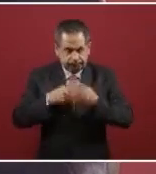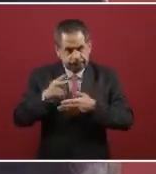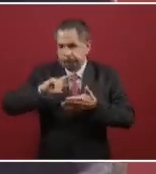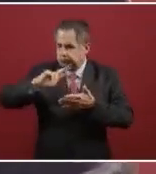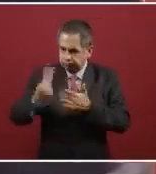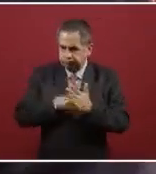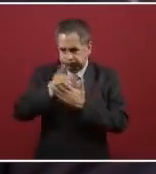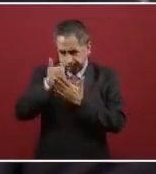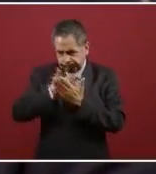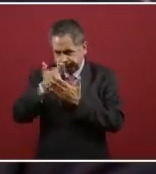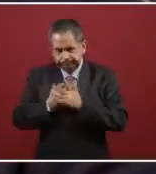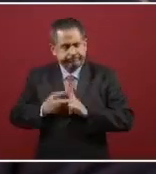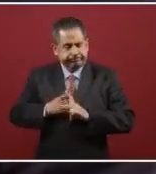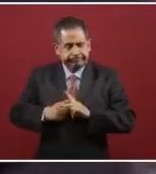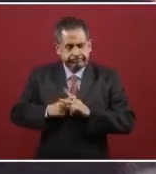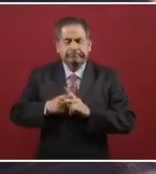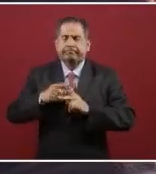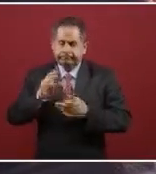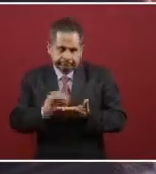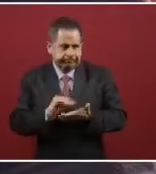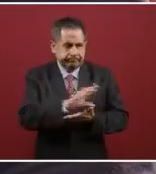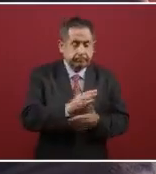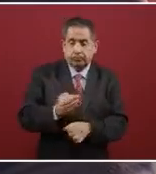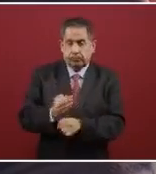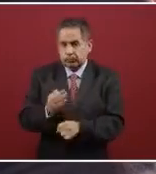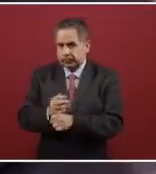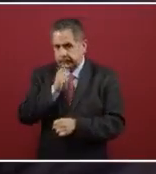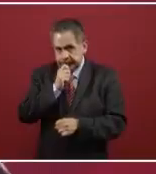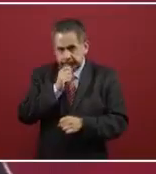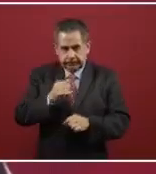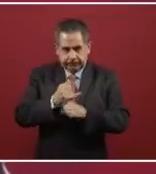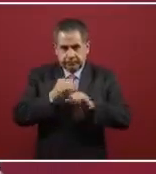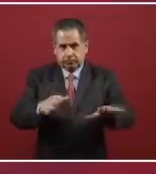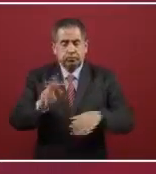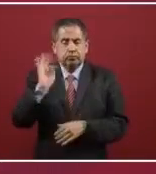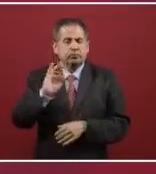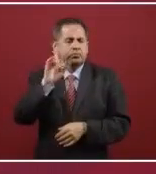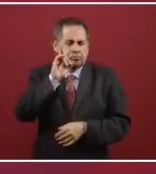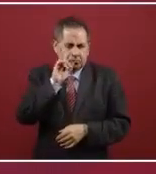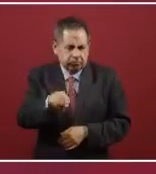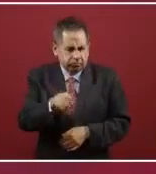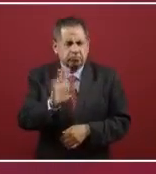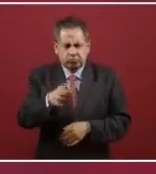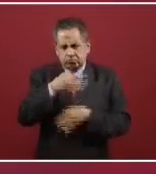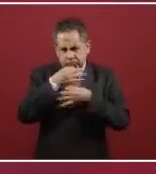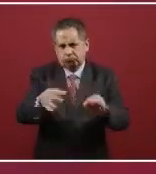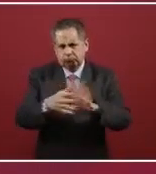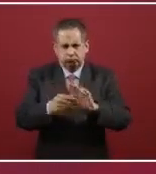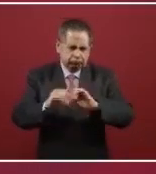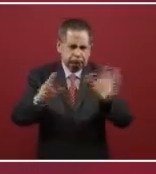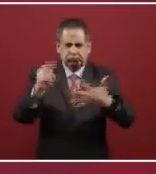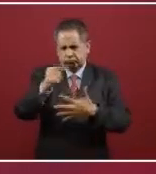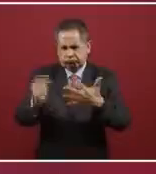Pemex. Por eso hoy no puedo informarles, es probable que mañana ya les dé un